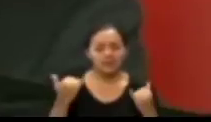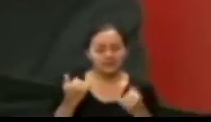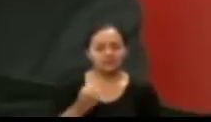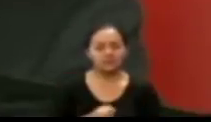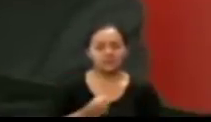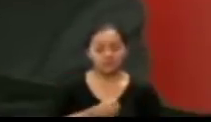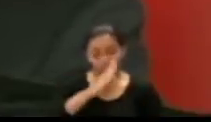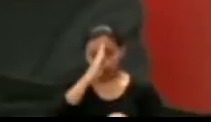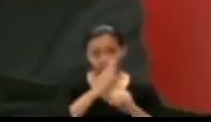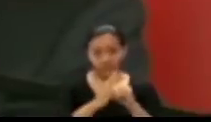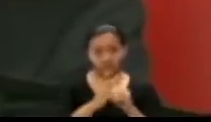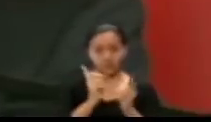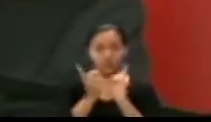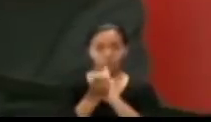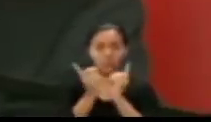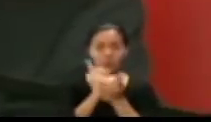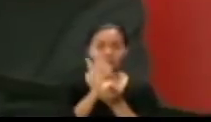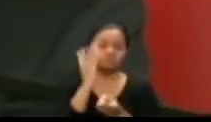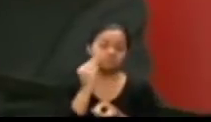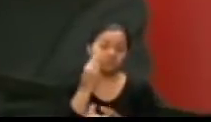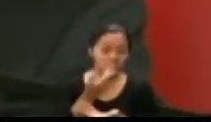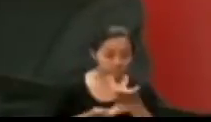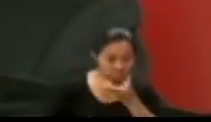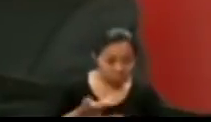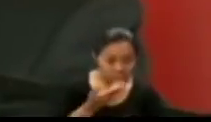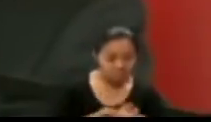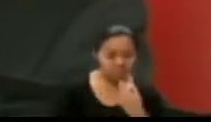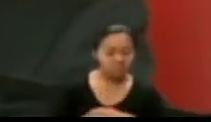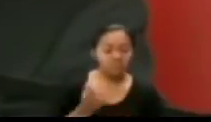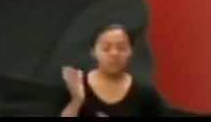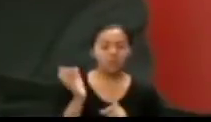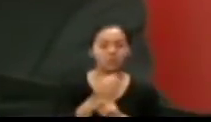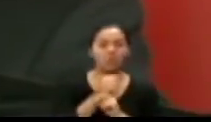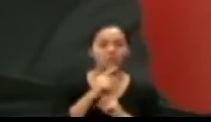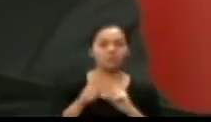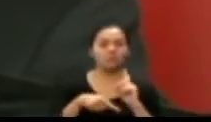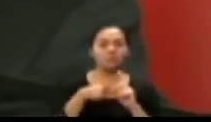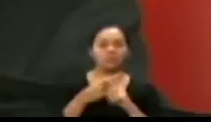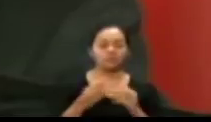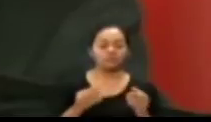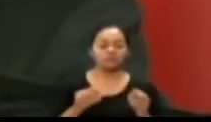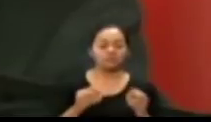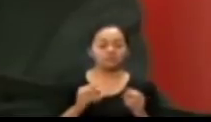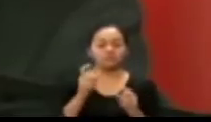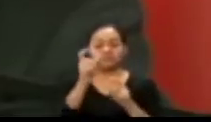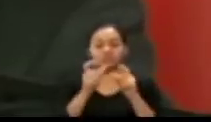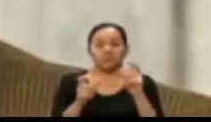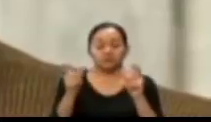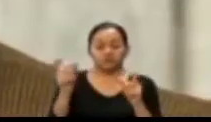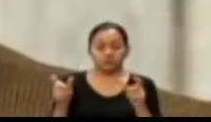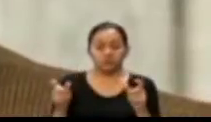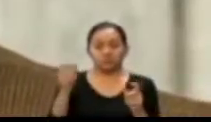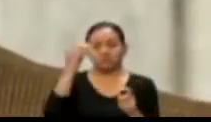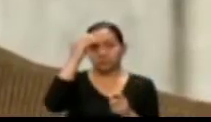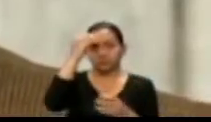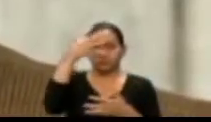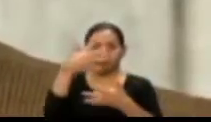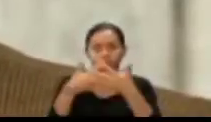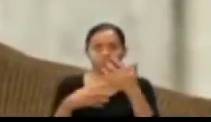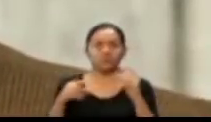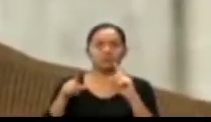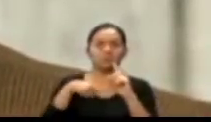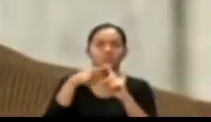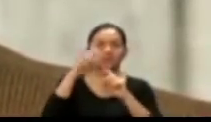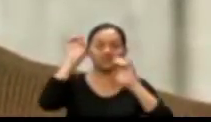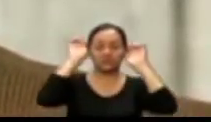de este encuentro: intercambiar experiencias, lograr atraer más conocimiento e incorporar nuevas